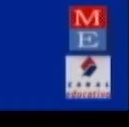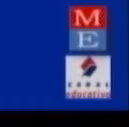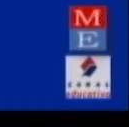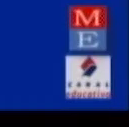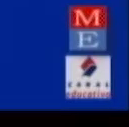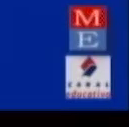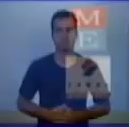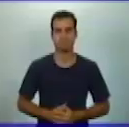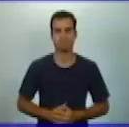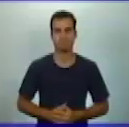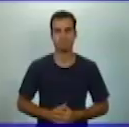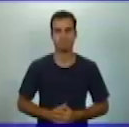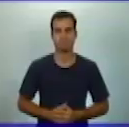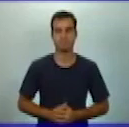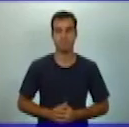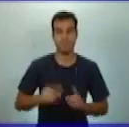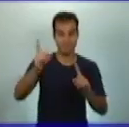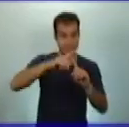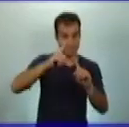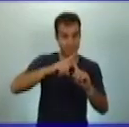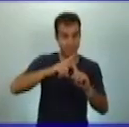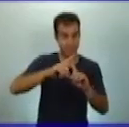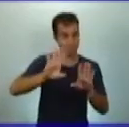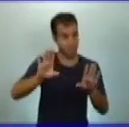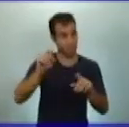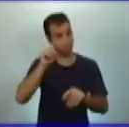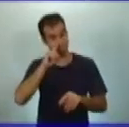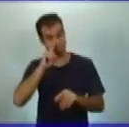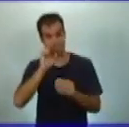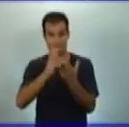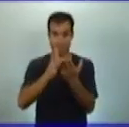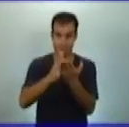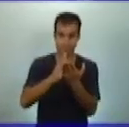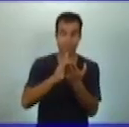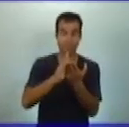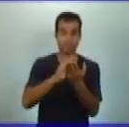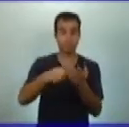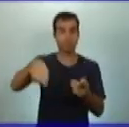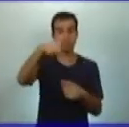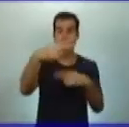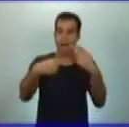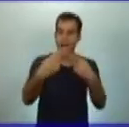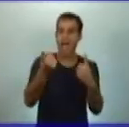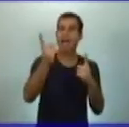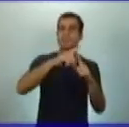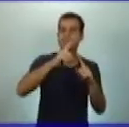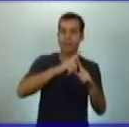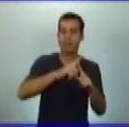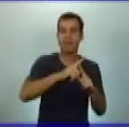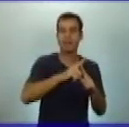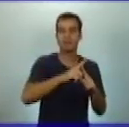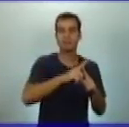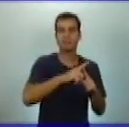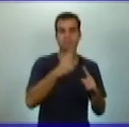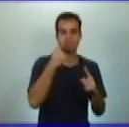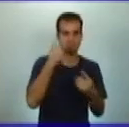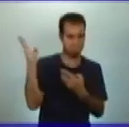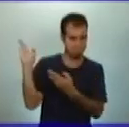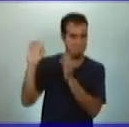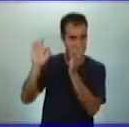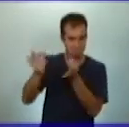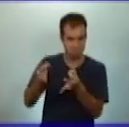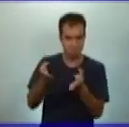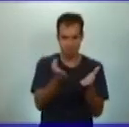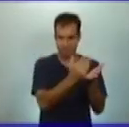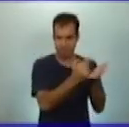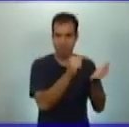Bien, como actividad independiente para cerrar esta parte que hemos visto, ustedes van a hacer los ejercicios 2.9 y 2.10 del libro de